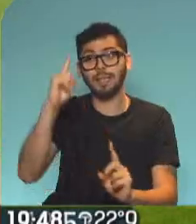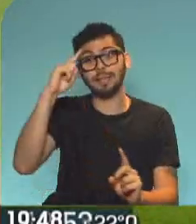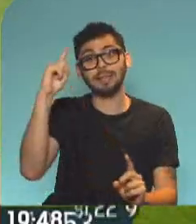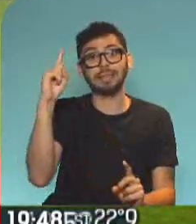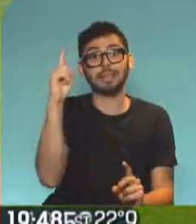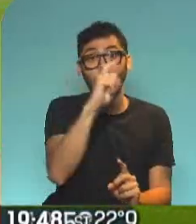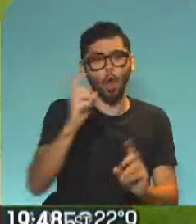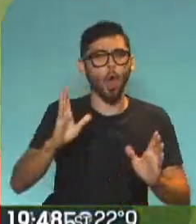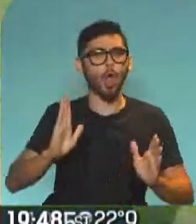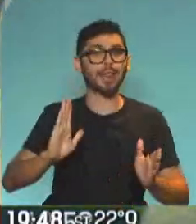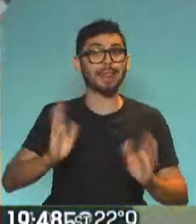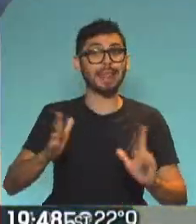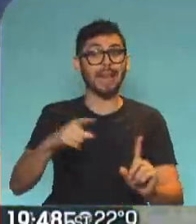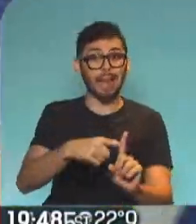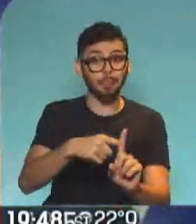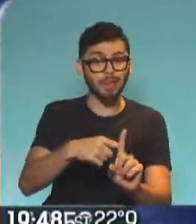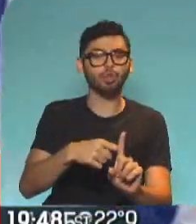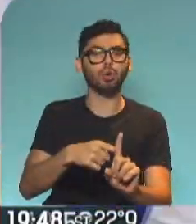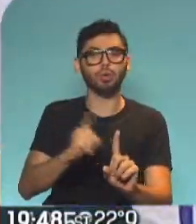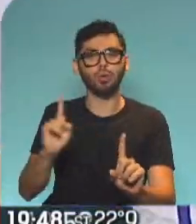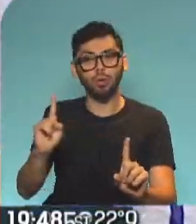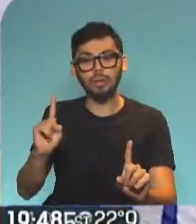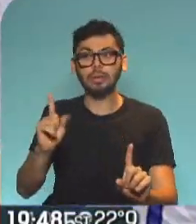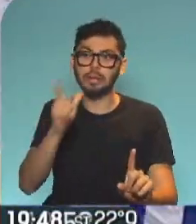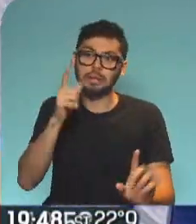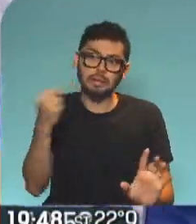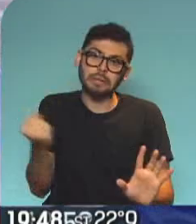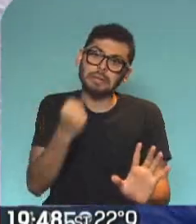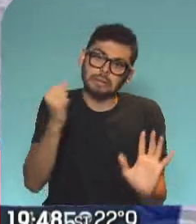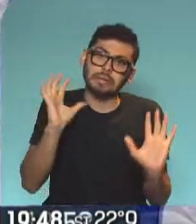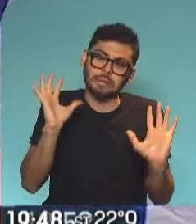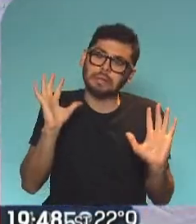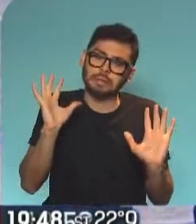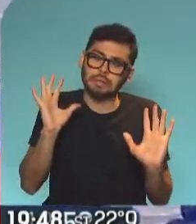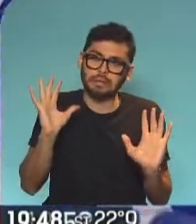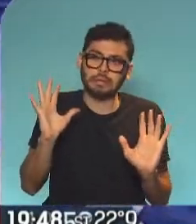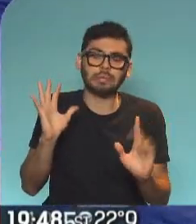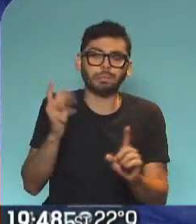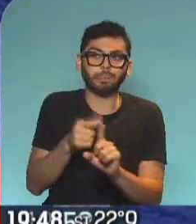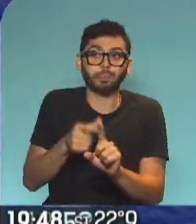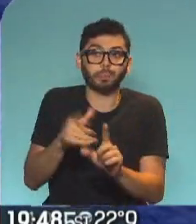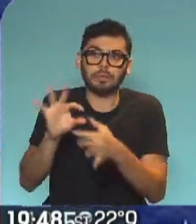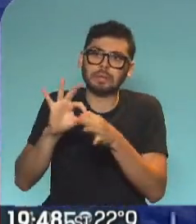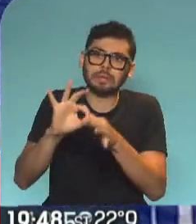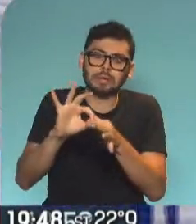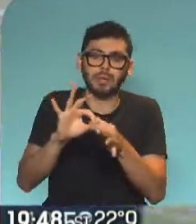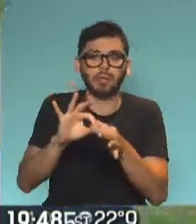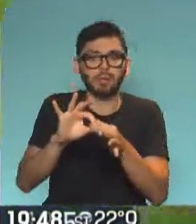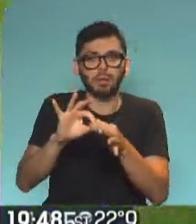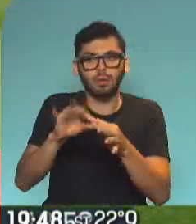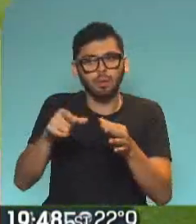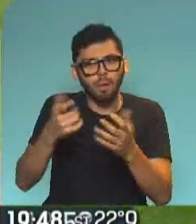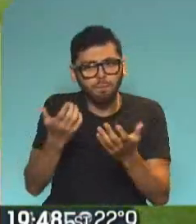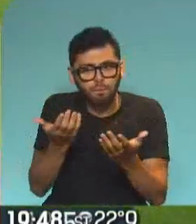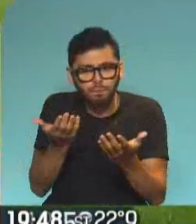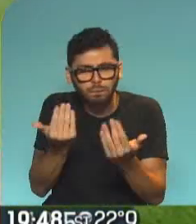tenía el tratamiento psicológico sobre maradona era muy importante tener un ascendiente grande sobre él y a partir de eso es que se está investigando